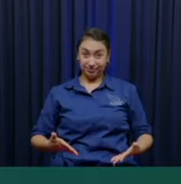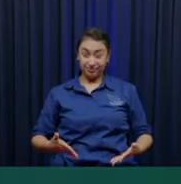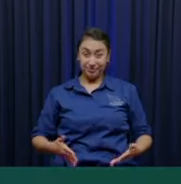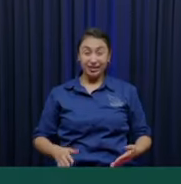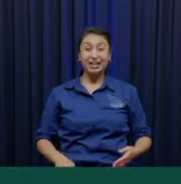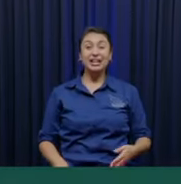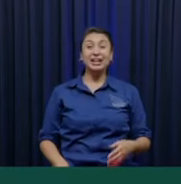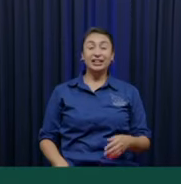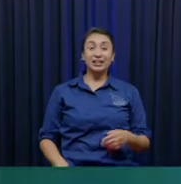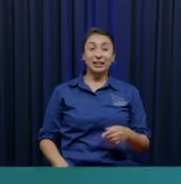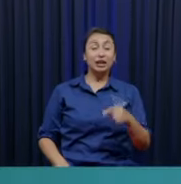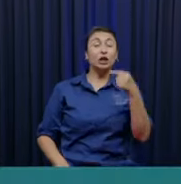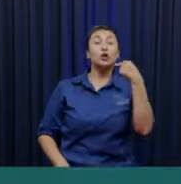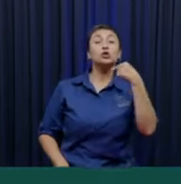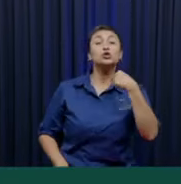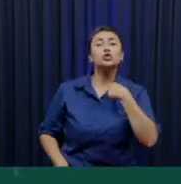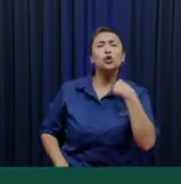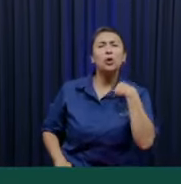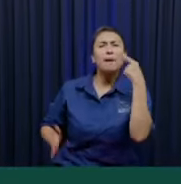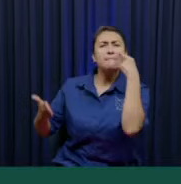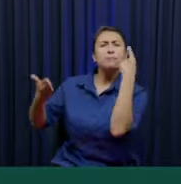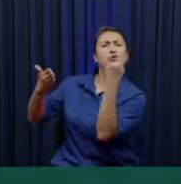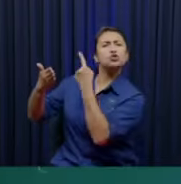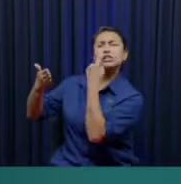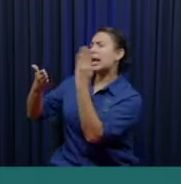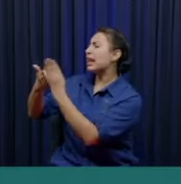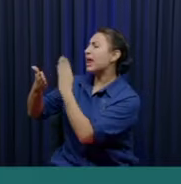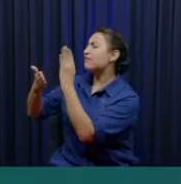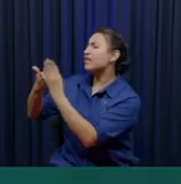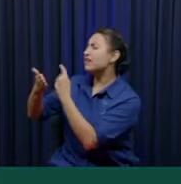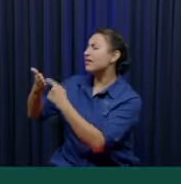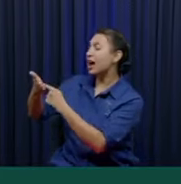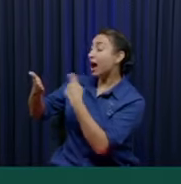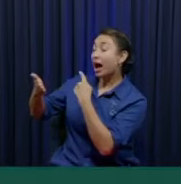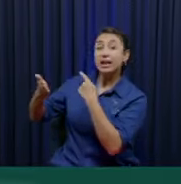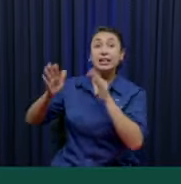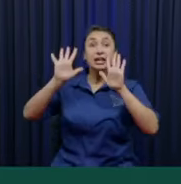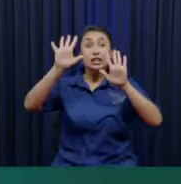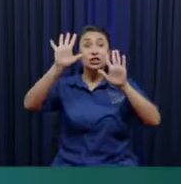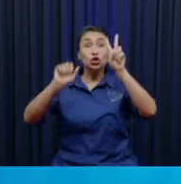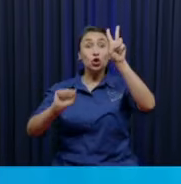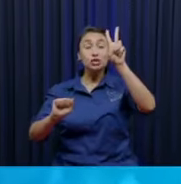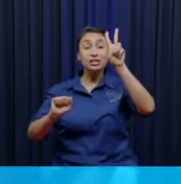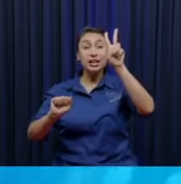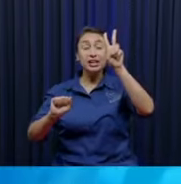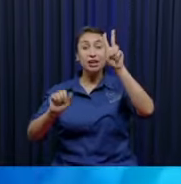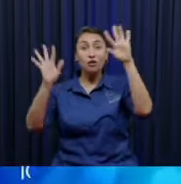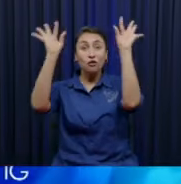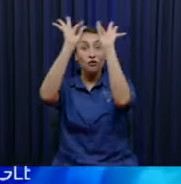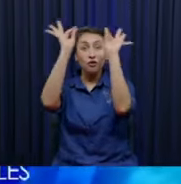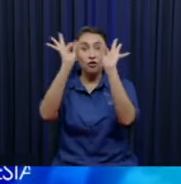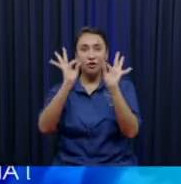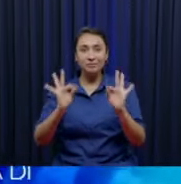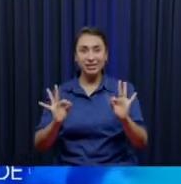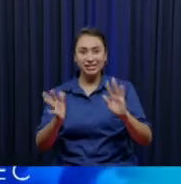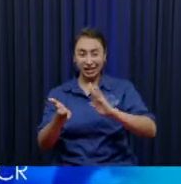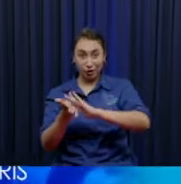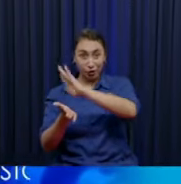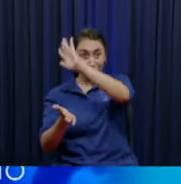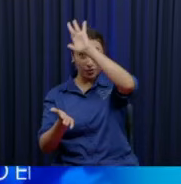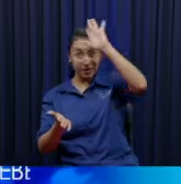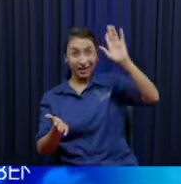Halal, Hod, Kabod, Tifara, Tohar, Adar, Pa'ar, Sabach, Sevi'i, Adereth,